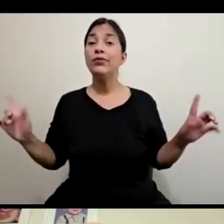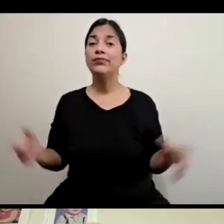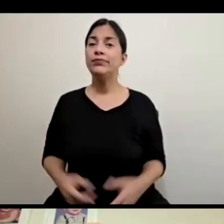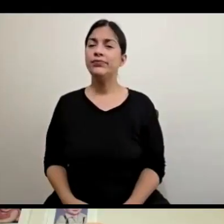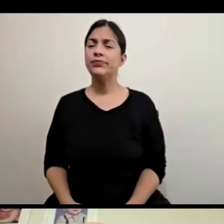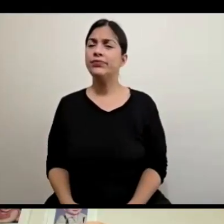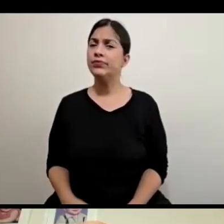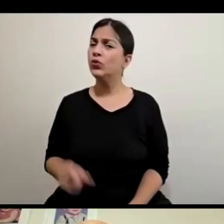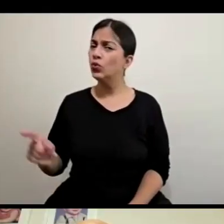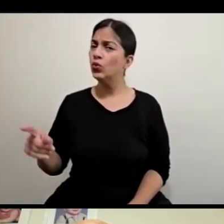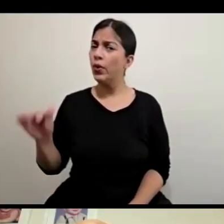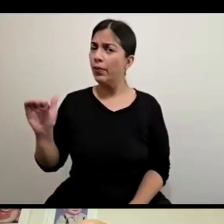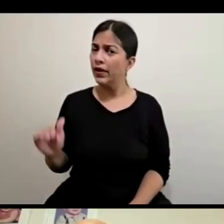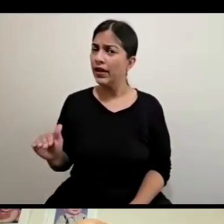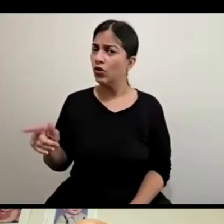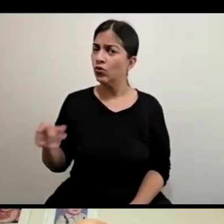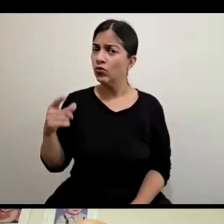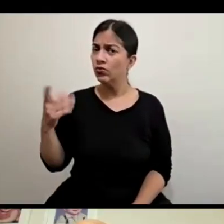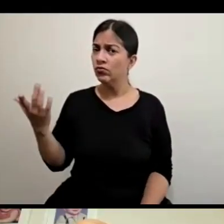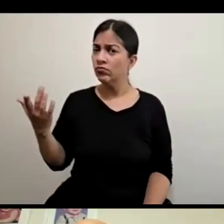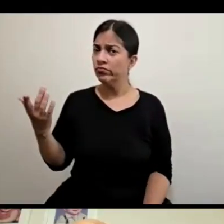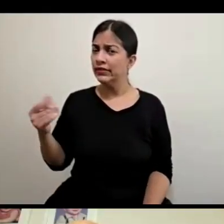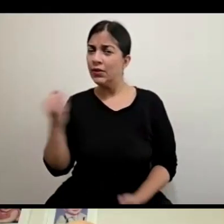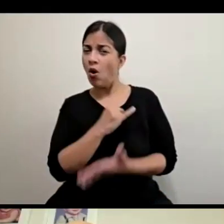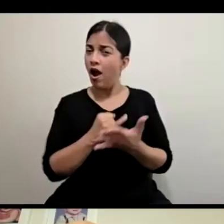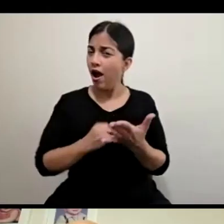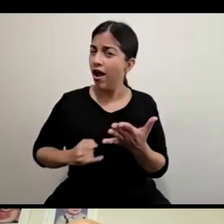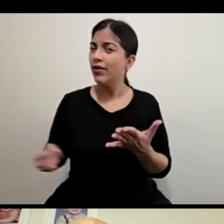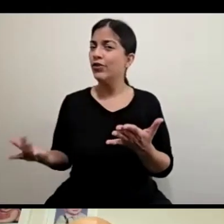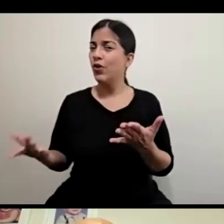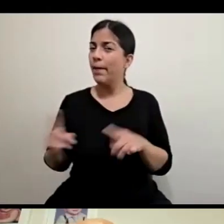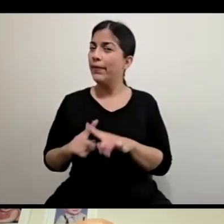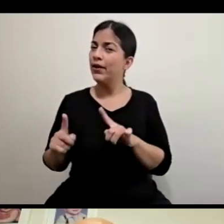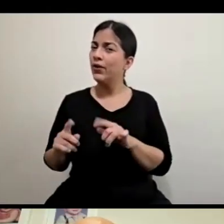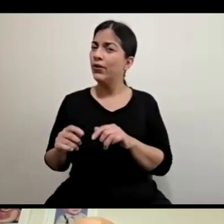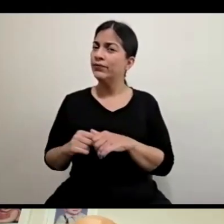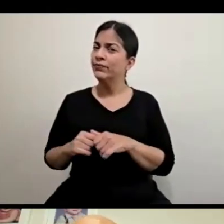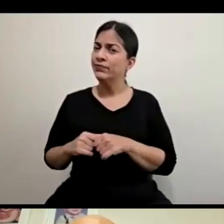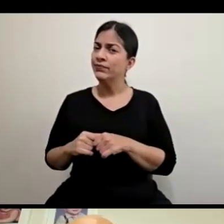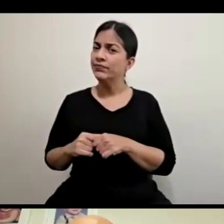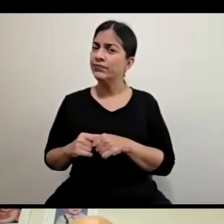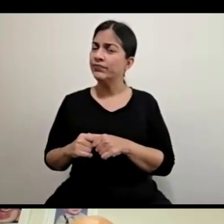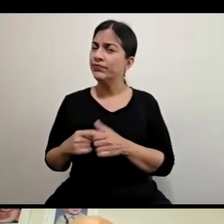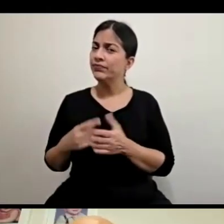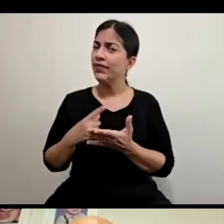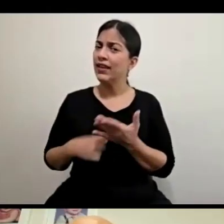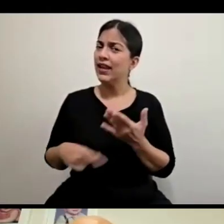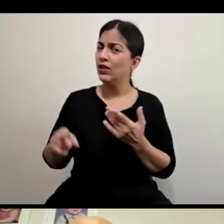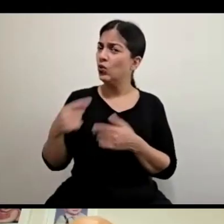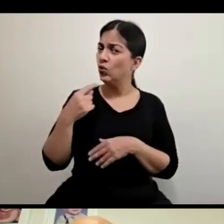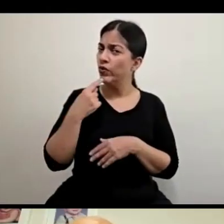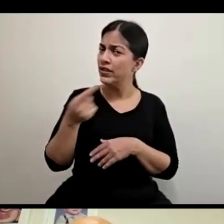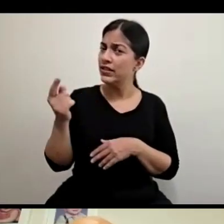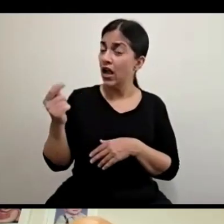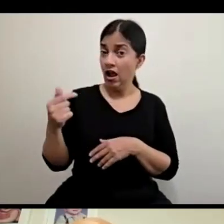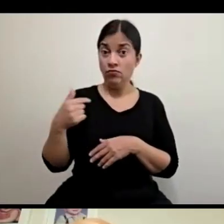cuando tú estás pequeño, que tú dices que tú dibujabas en la libertad, pero ¿qué era lo que tú decías, yo quiero ser esto cuando